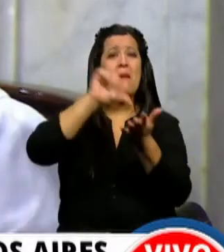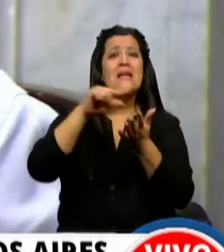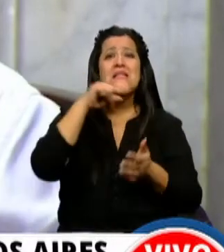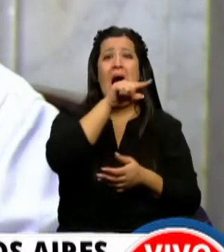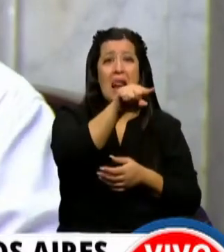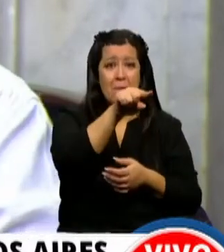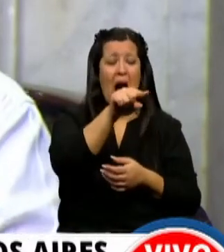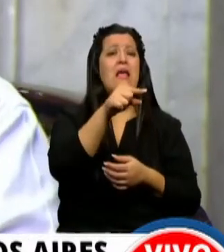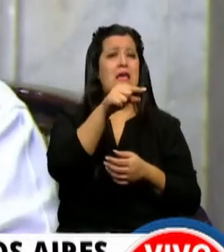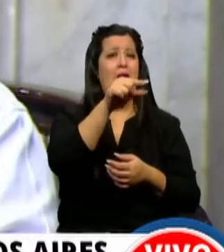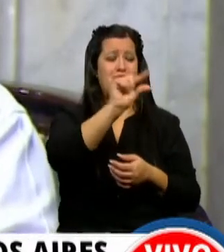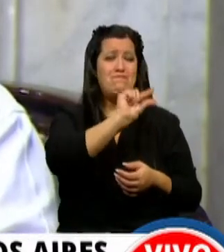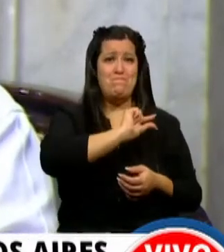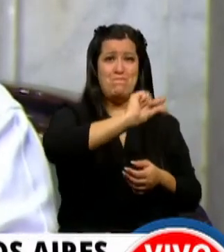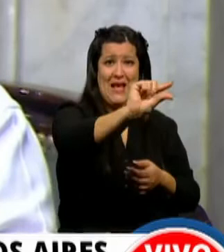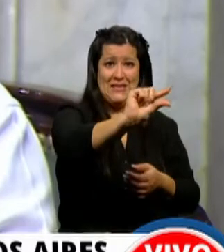sería acreedor